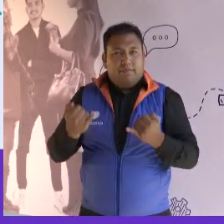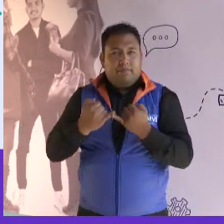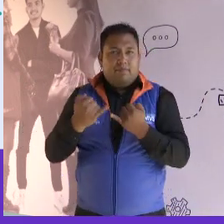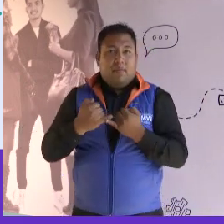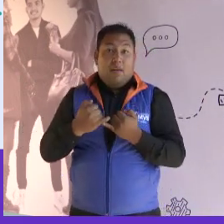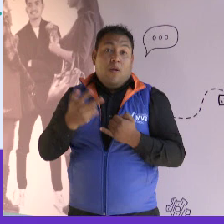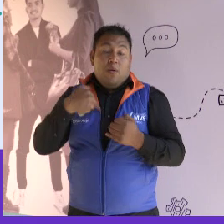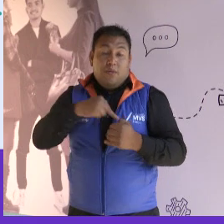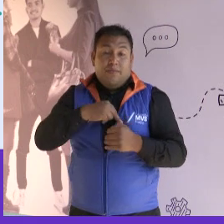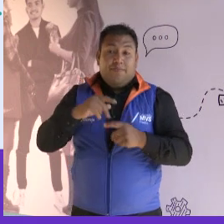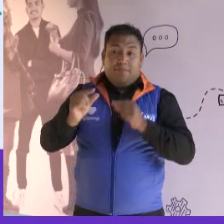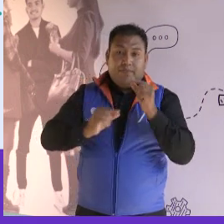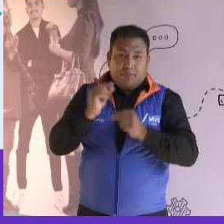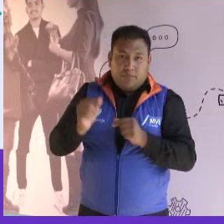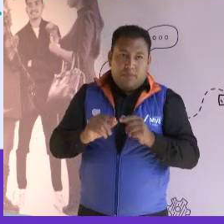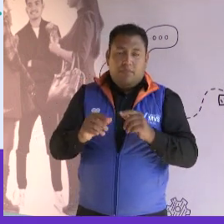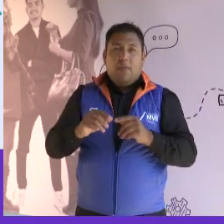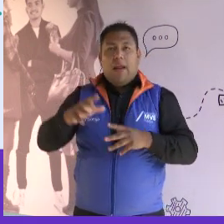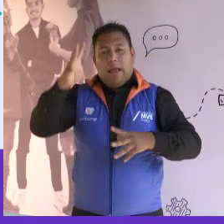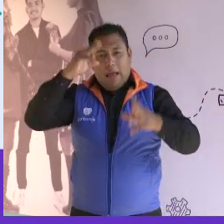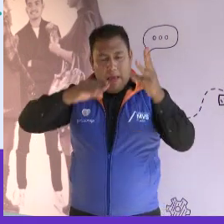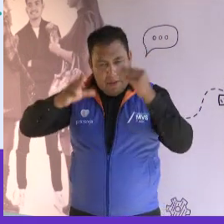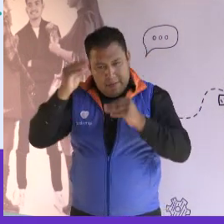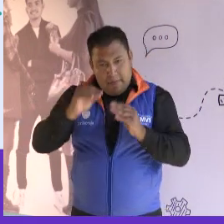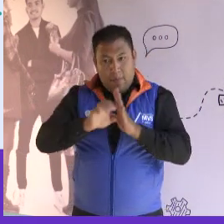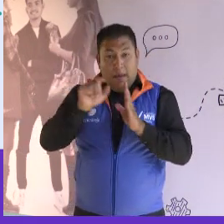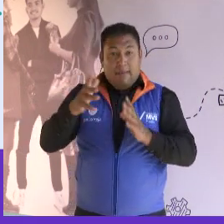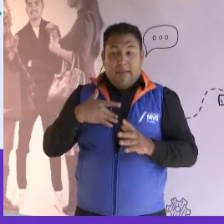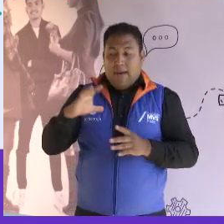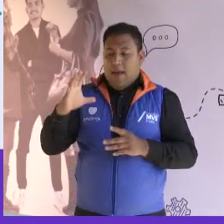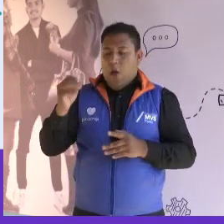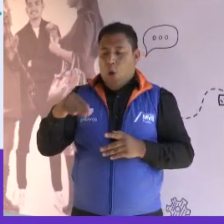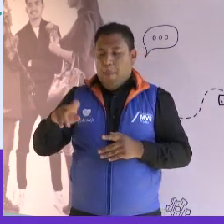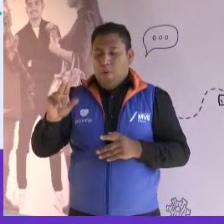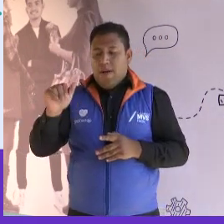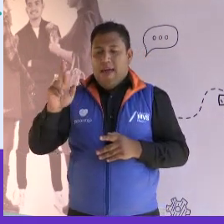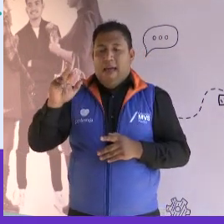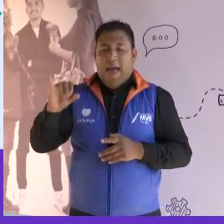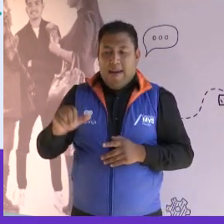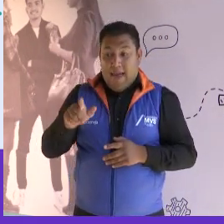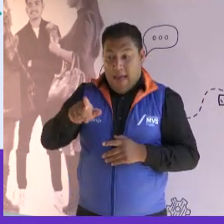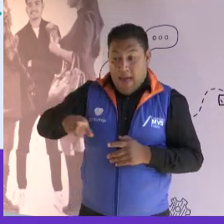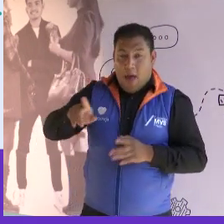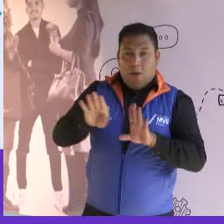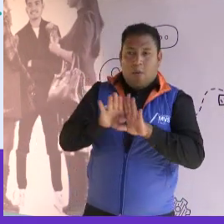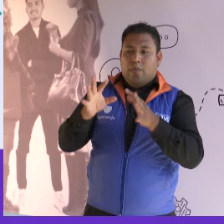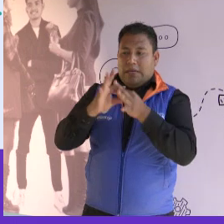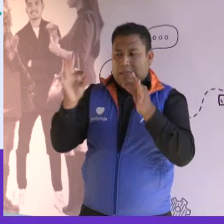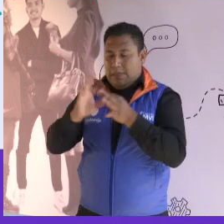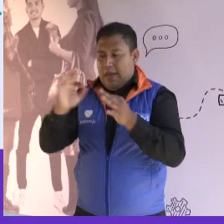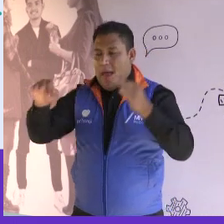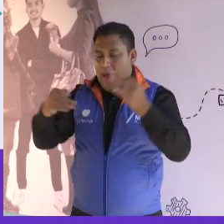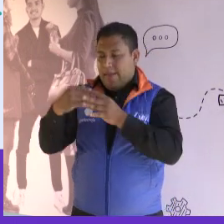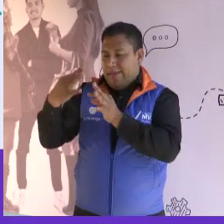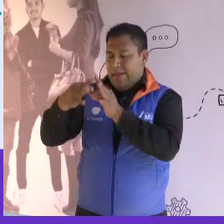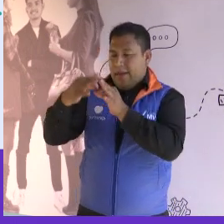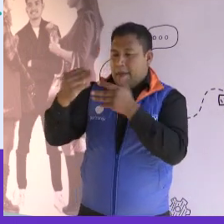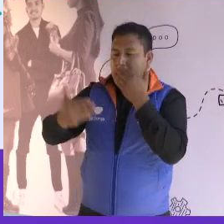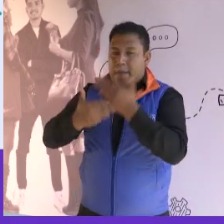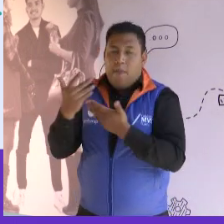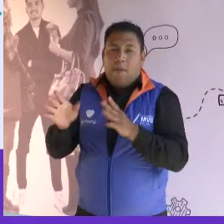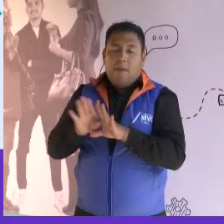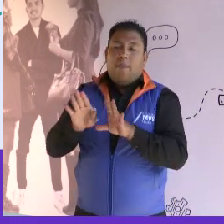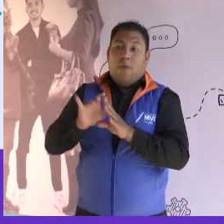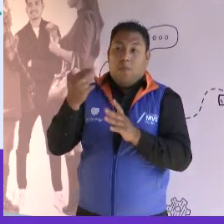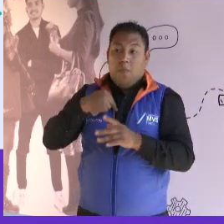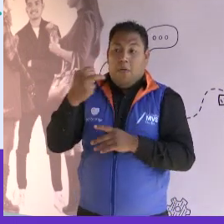aprendiendo mucho de la red de rendición de cuentas de Comunalia para saber pues cómo le han hecho en ese sentido, ¿no?